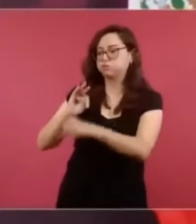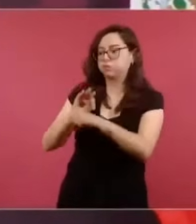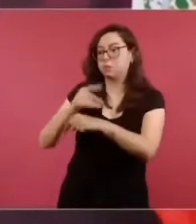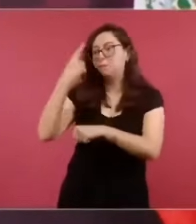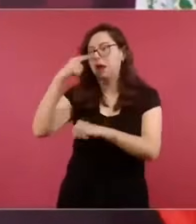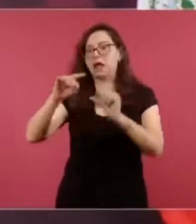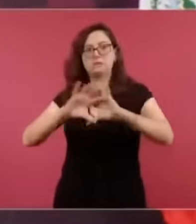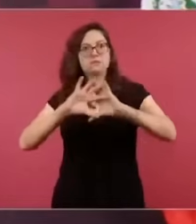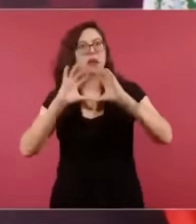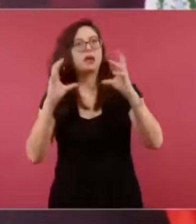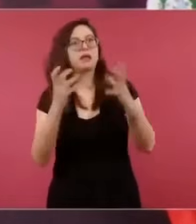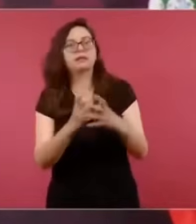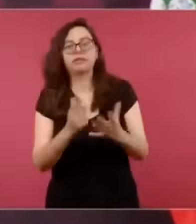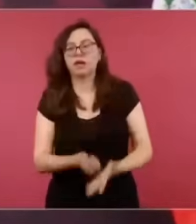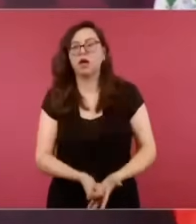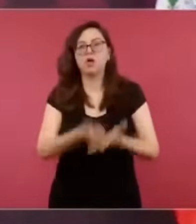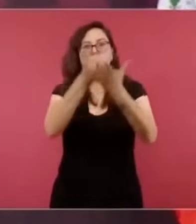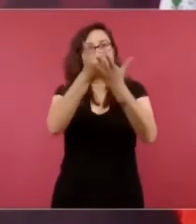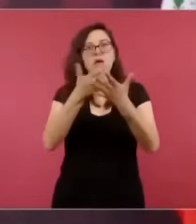nuestro planeta,